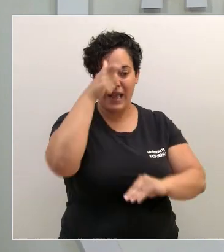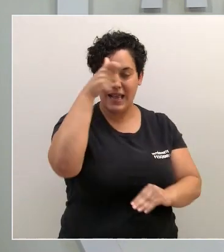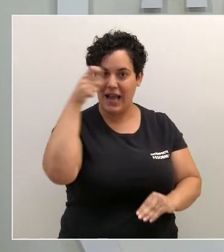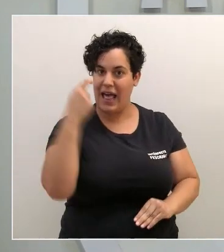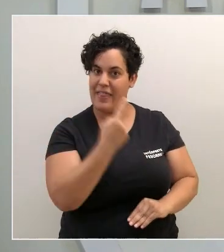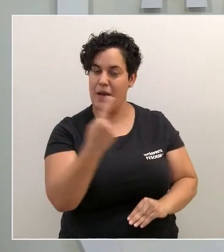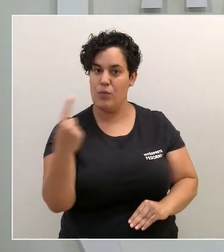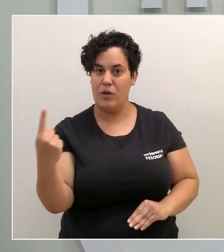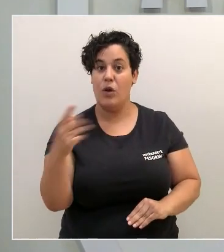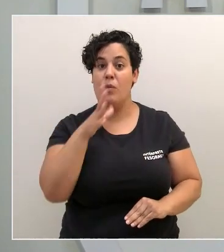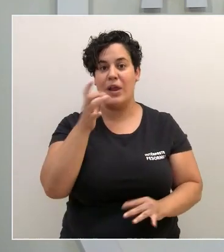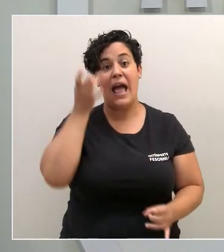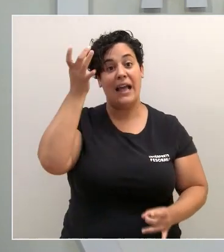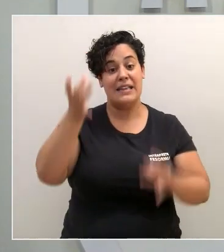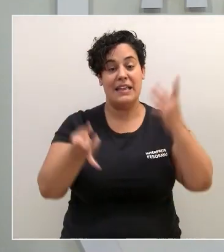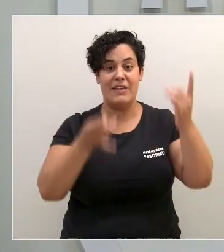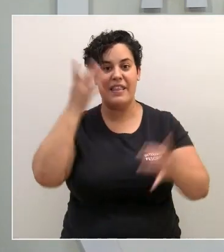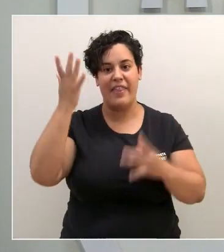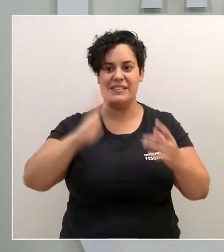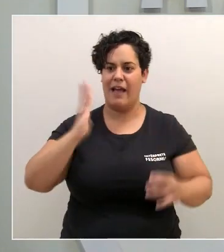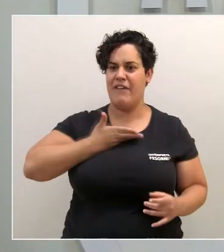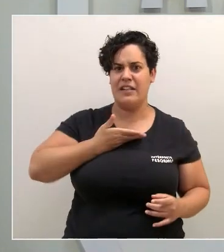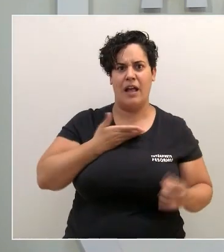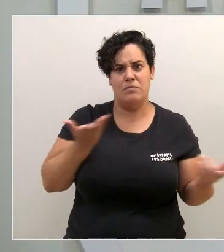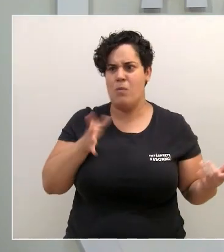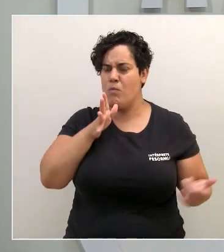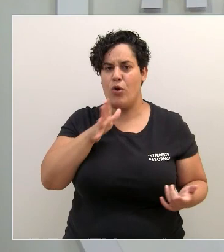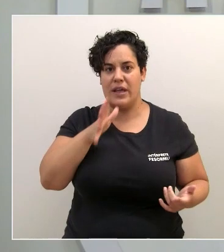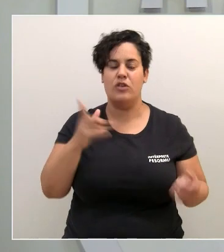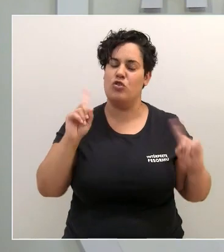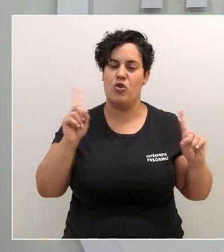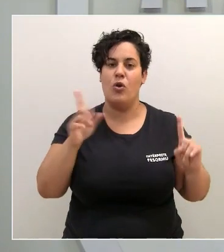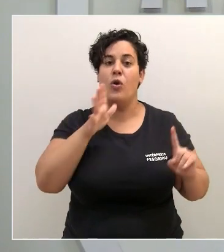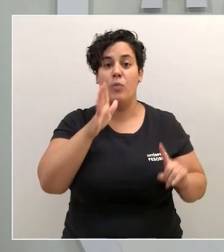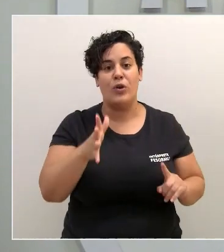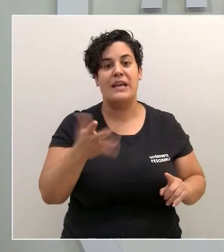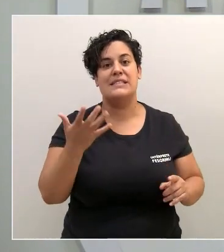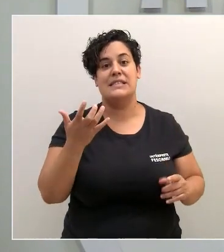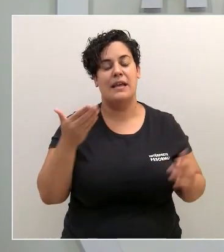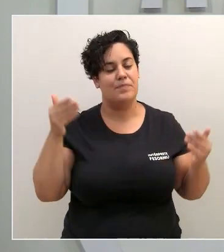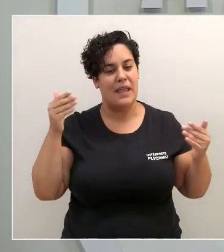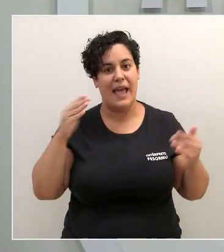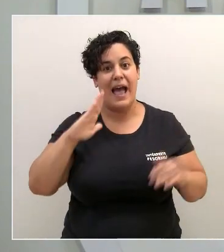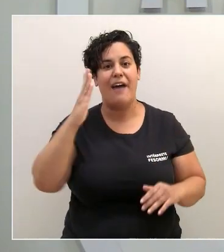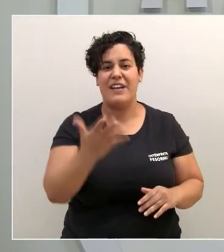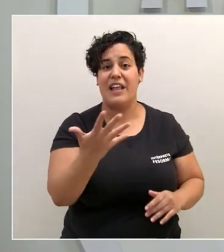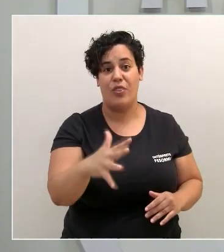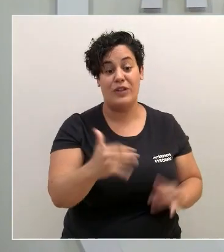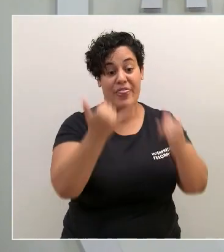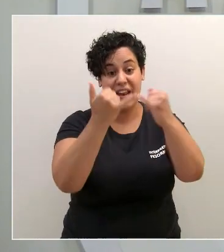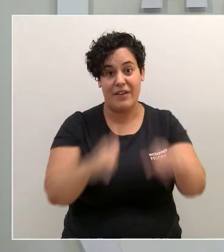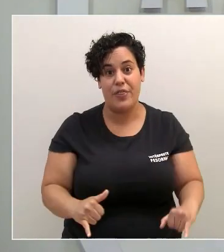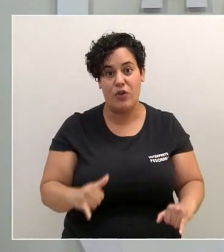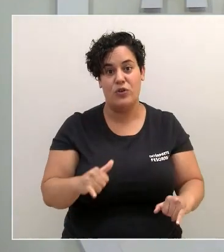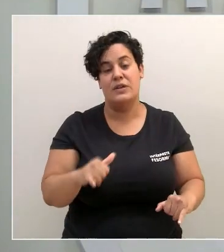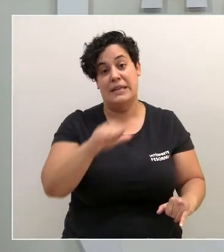actividades no tengan que verse perjudicadas, porque se concentran, como hemos dicho, sobre todo en celebraciones y en